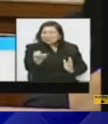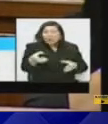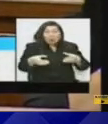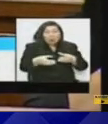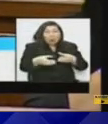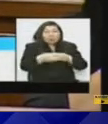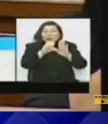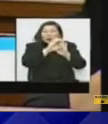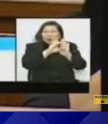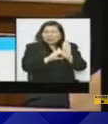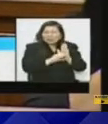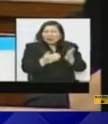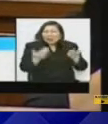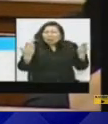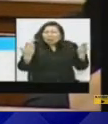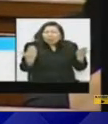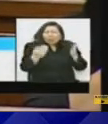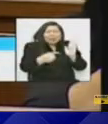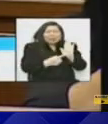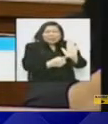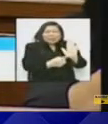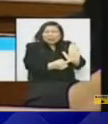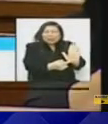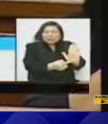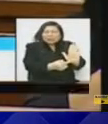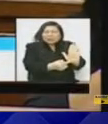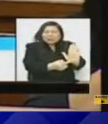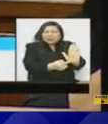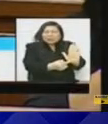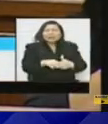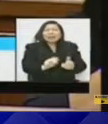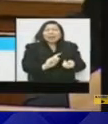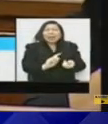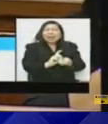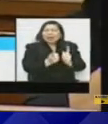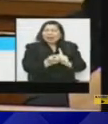los aviones particulares entonces